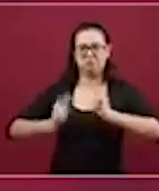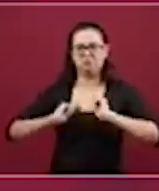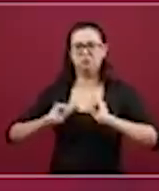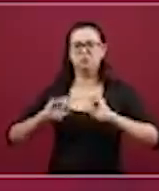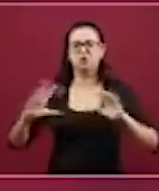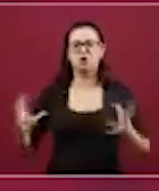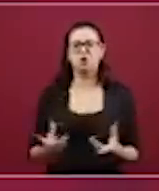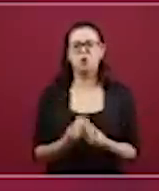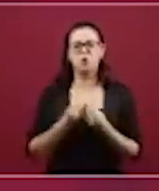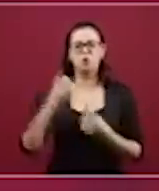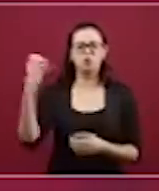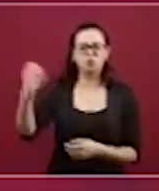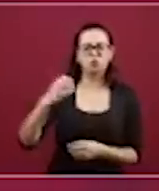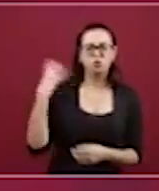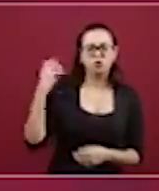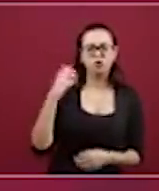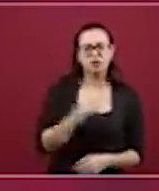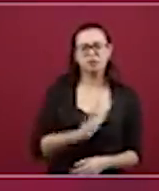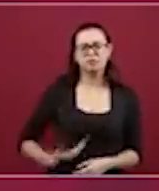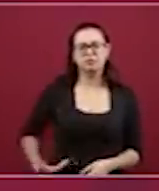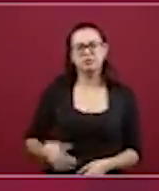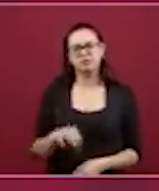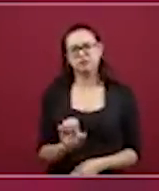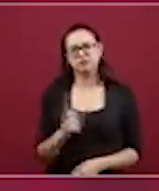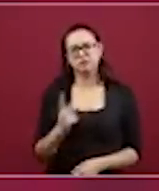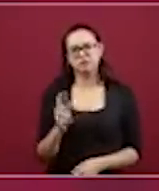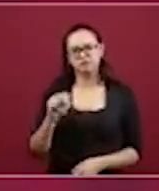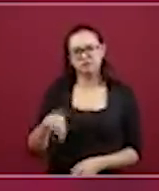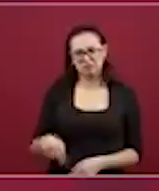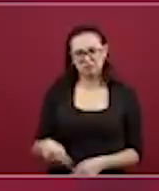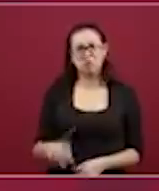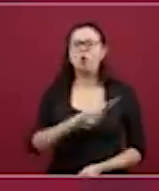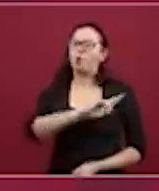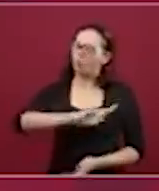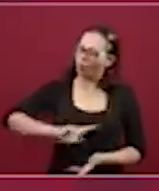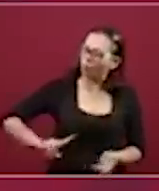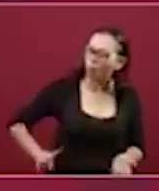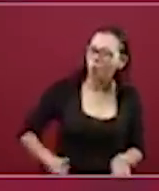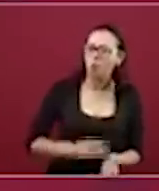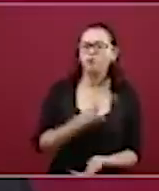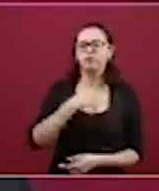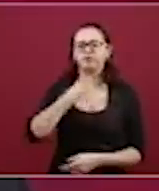conjunta con el presidente Peña, reafirmé